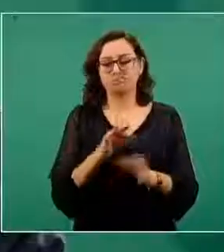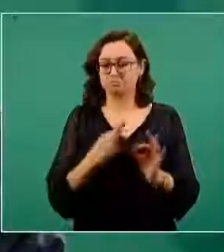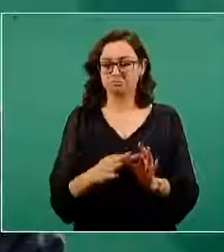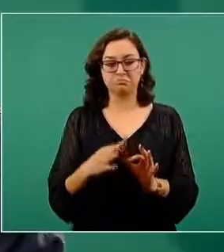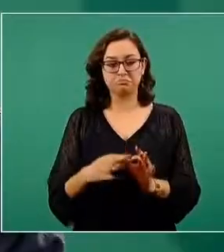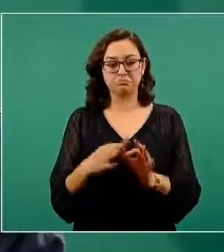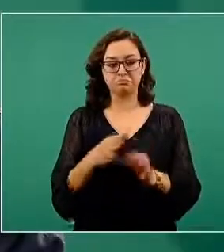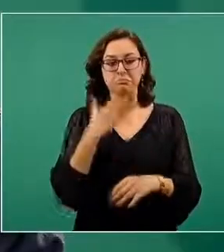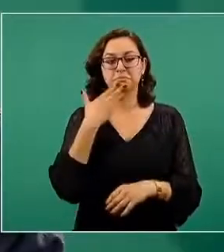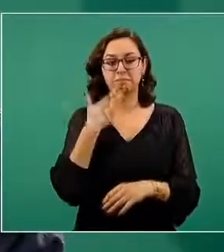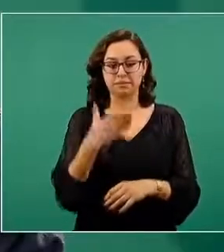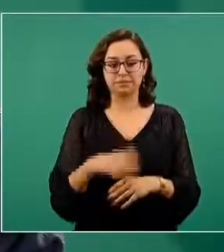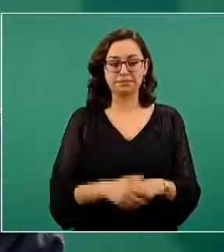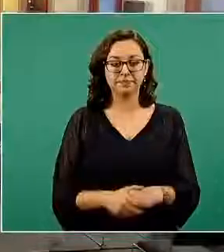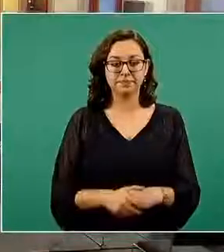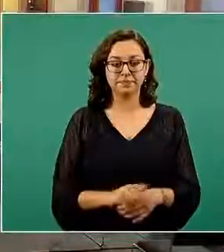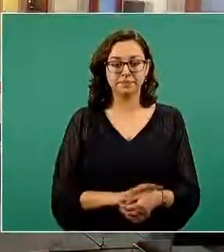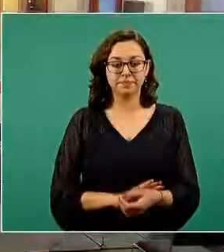vacunación.